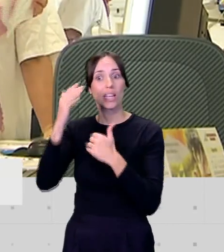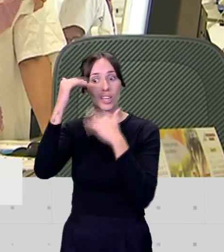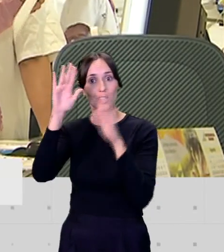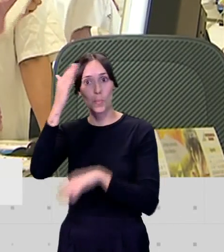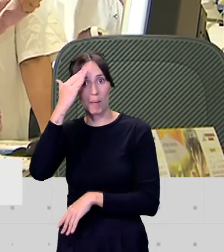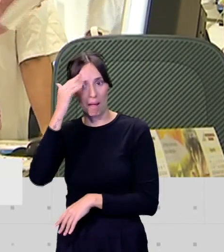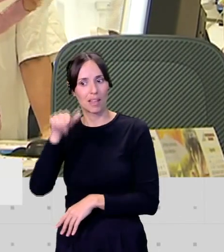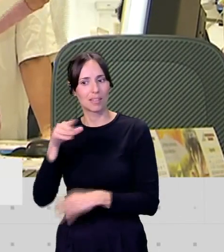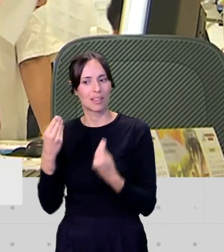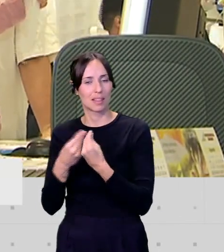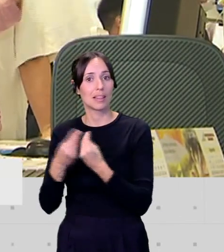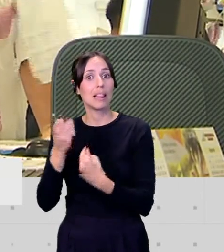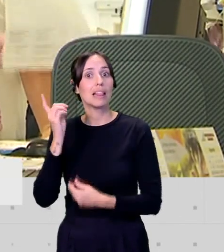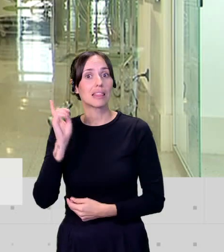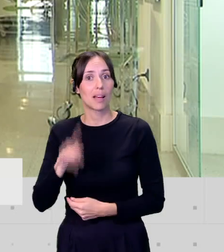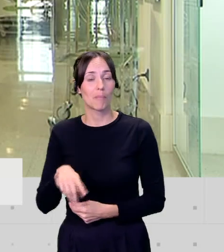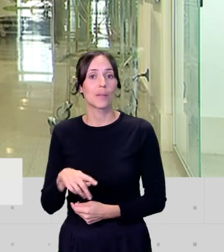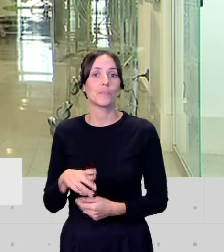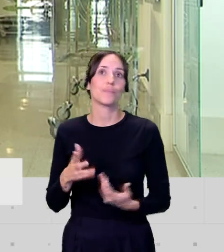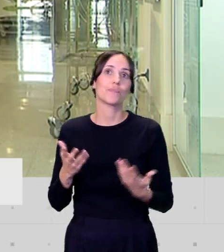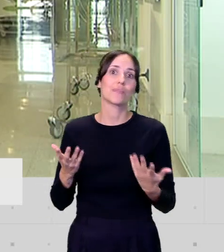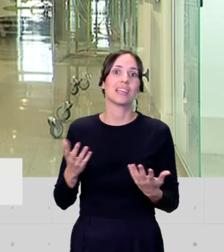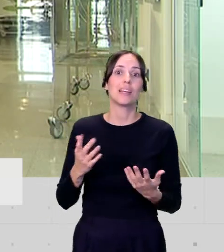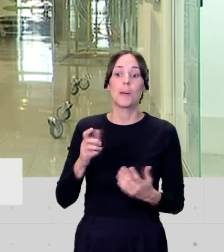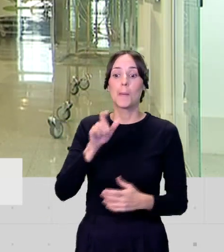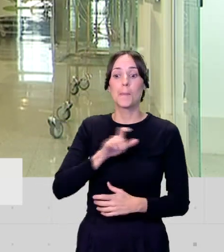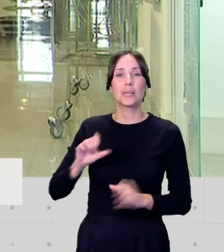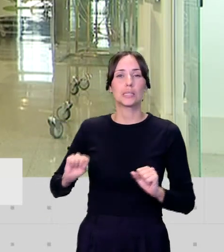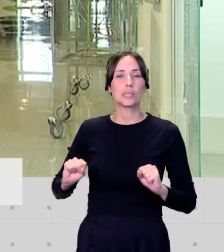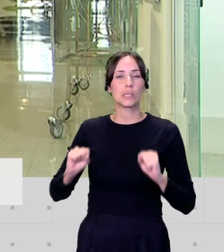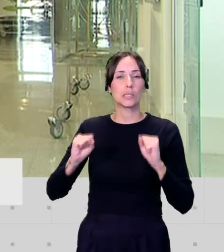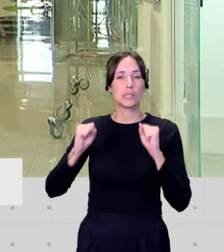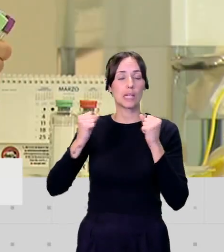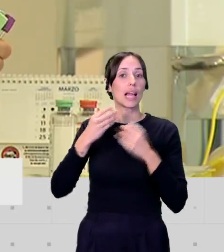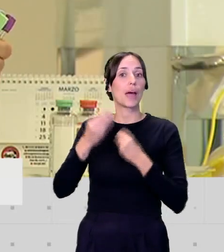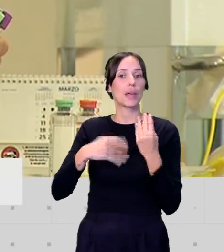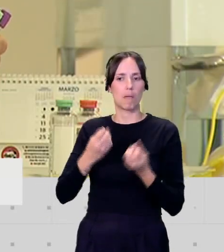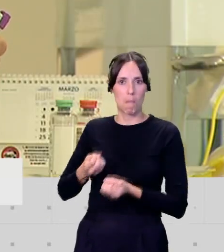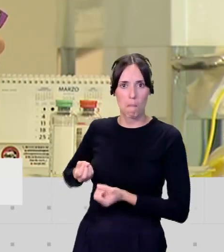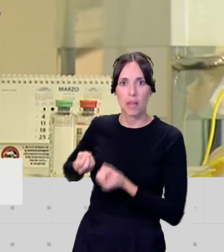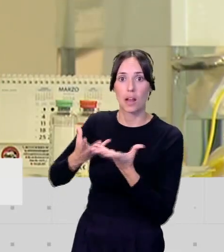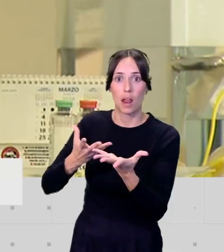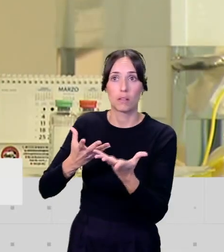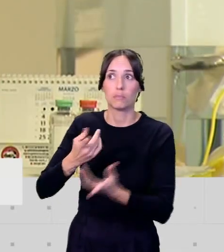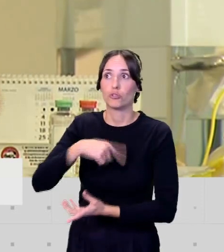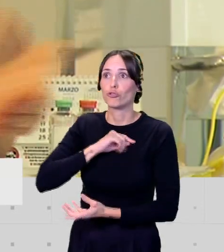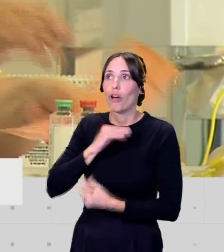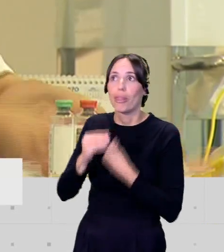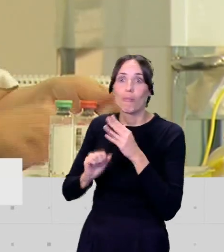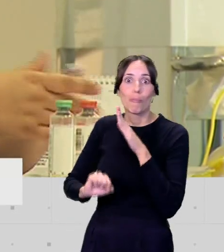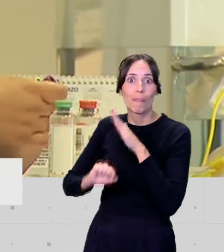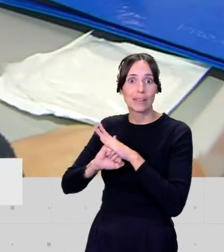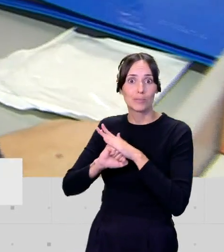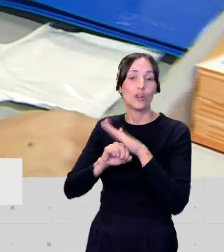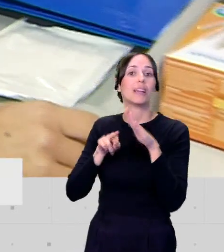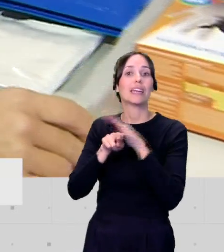vemos, esa crispación de la población nos la traslada. Nosotros hacemos lo que podemos, ¿vale? Los medios